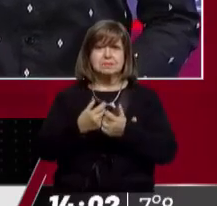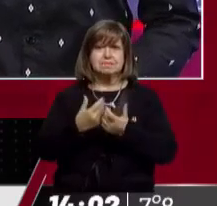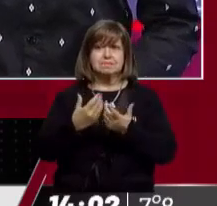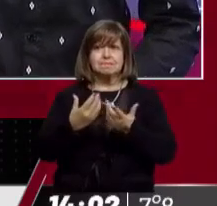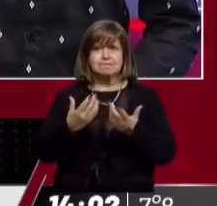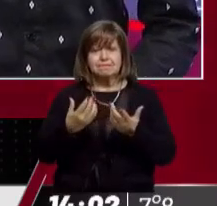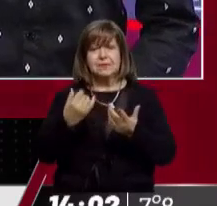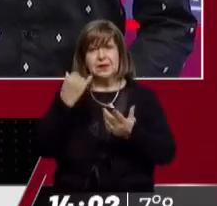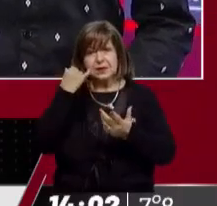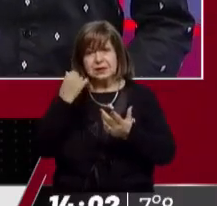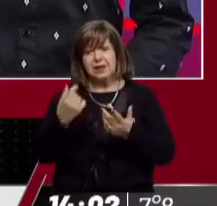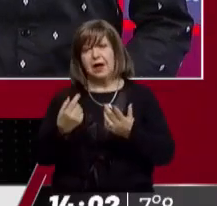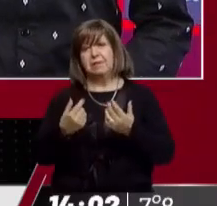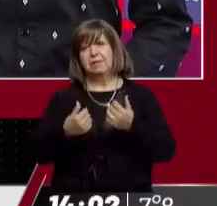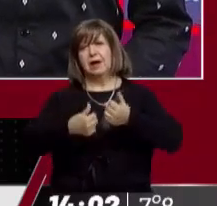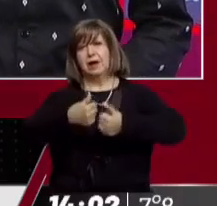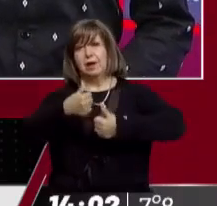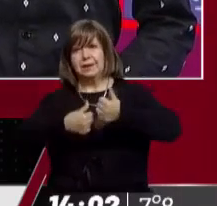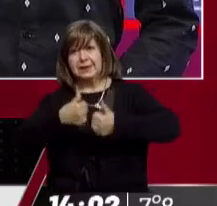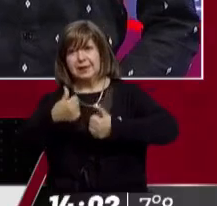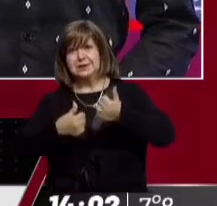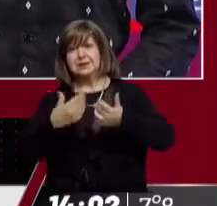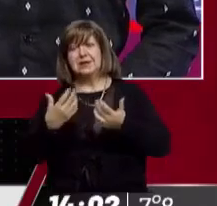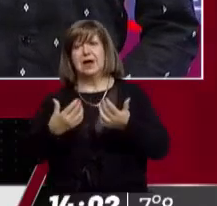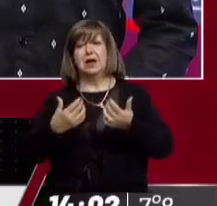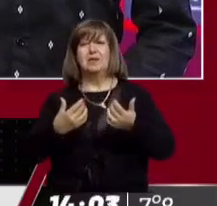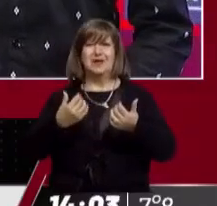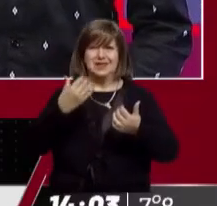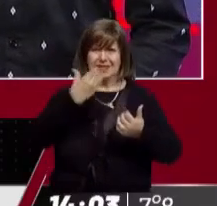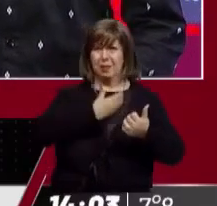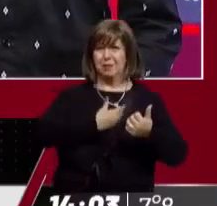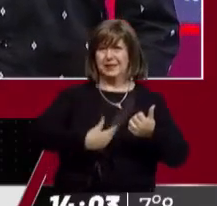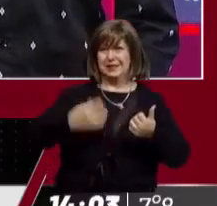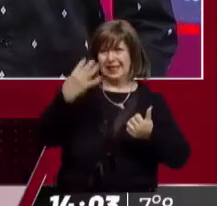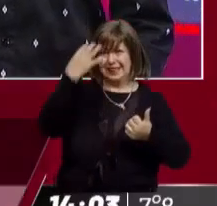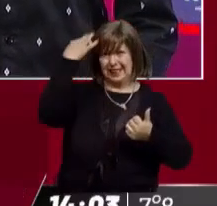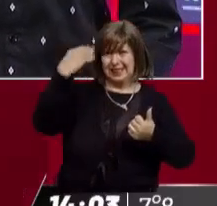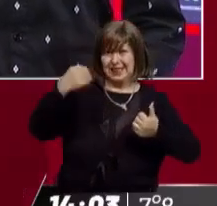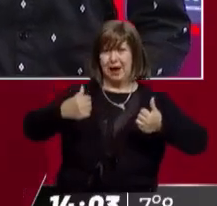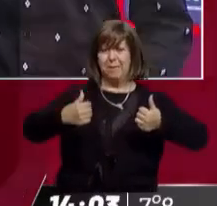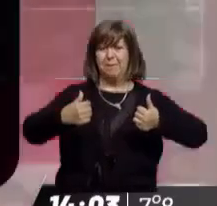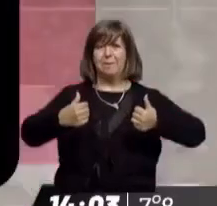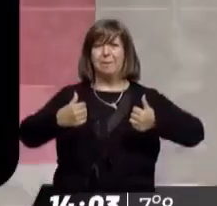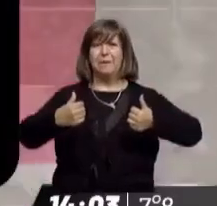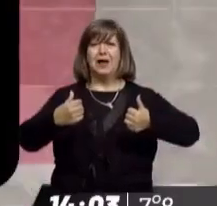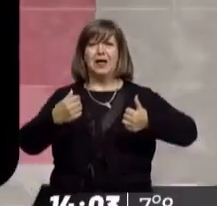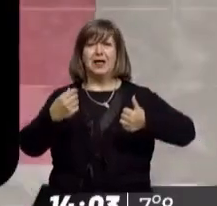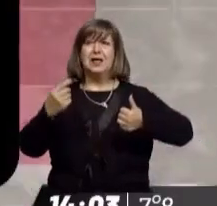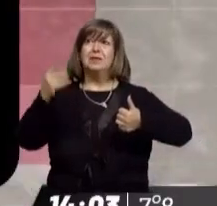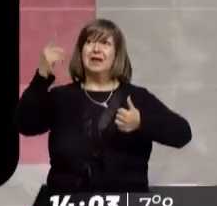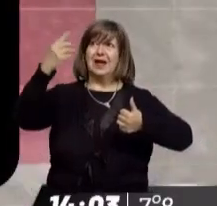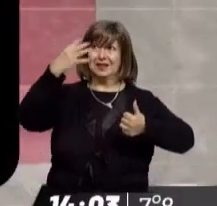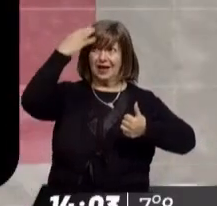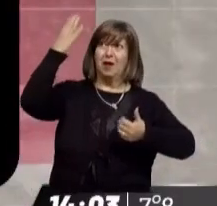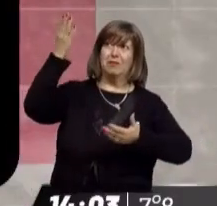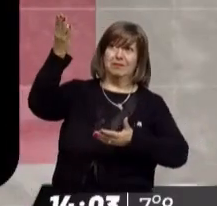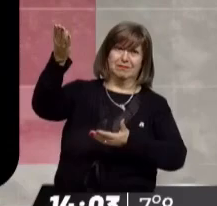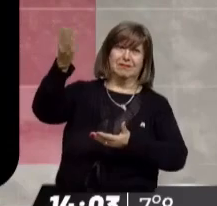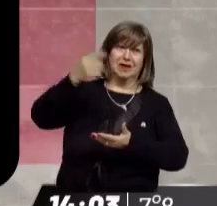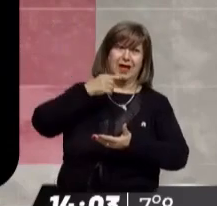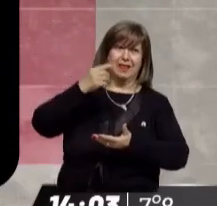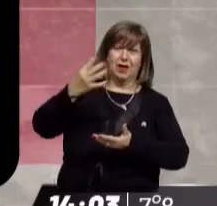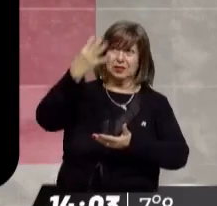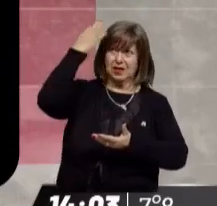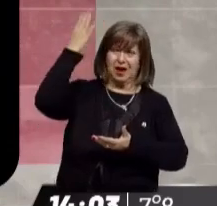que recordemos que es su competidor principal. Tenemos la placa para compartir lo que dijo Dale. Donald Trump sobre Joe Biden. Ahí, miren,